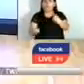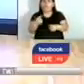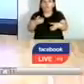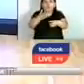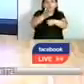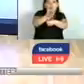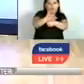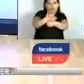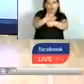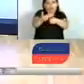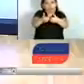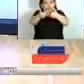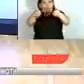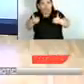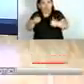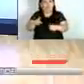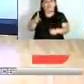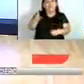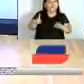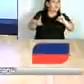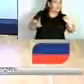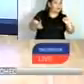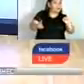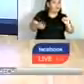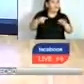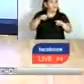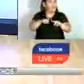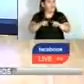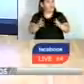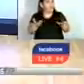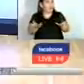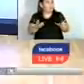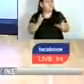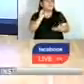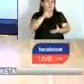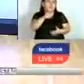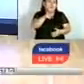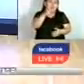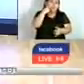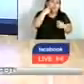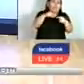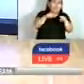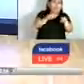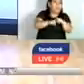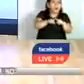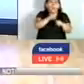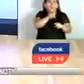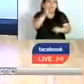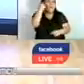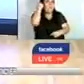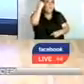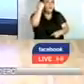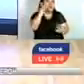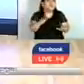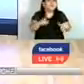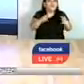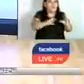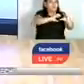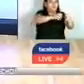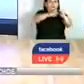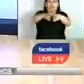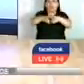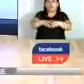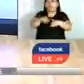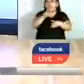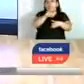tener representación en esta asamblea, su papel pasa a ser secundario y hasta cierto punto intrascendente, porque para ninguna de las mayorías